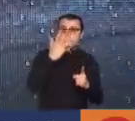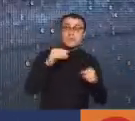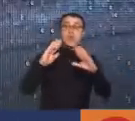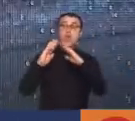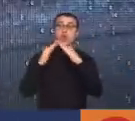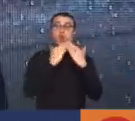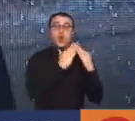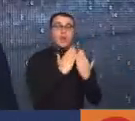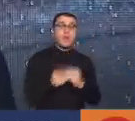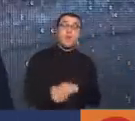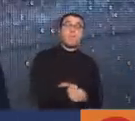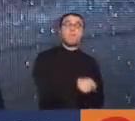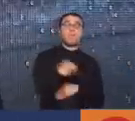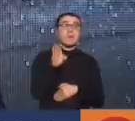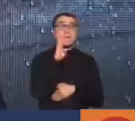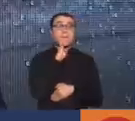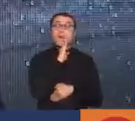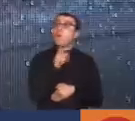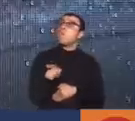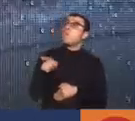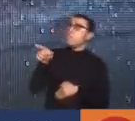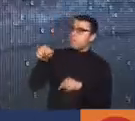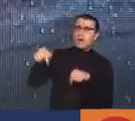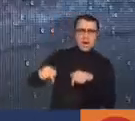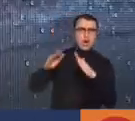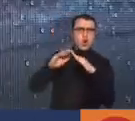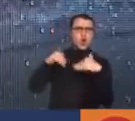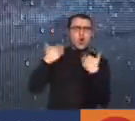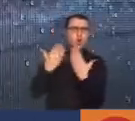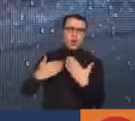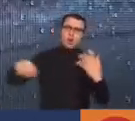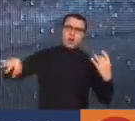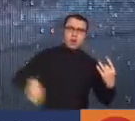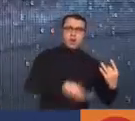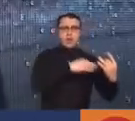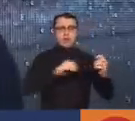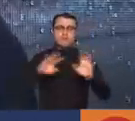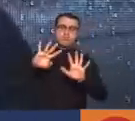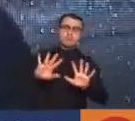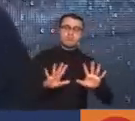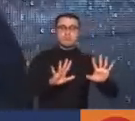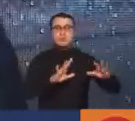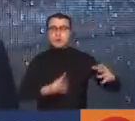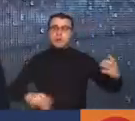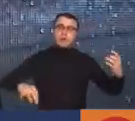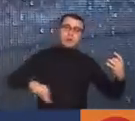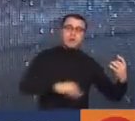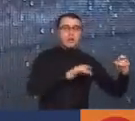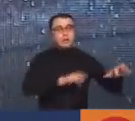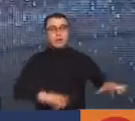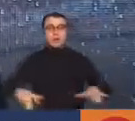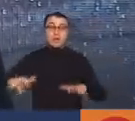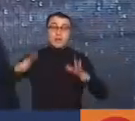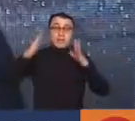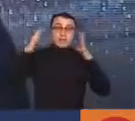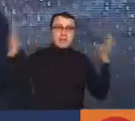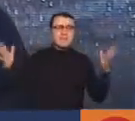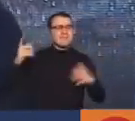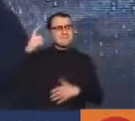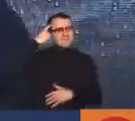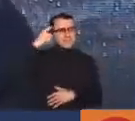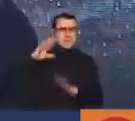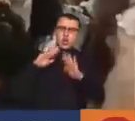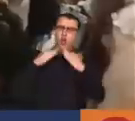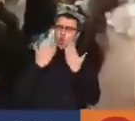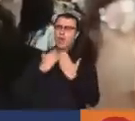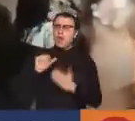Bosa, aquí hay uno que tiene una orquesta sinfónica grandísima, que creo que es la de Cafam, el colegio